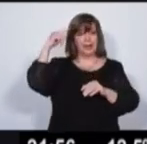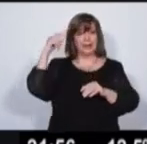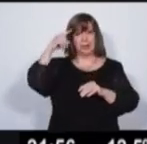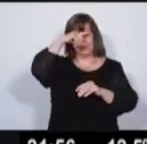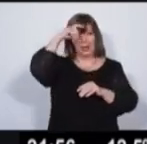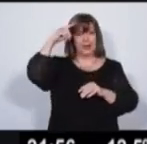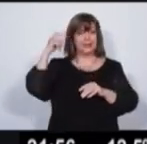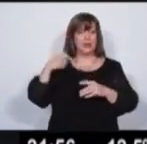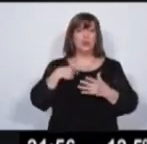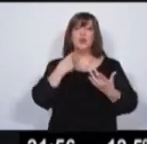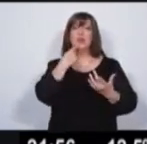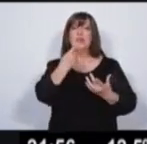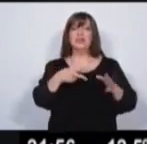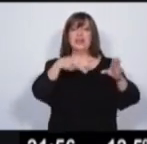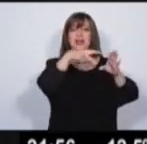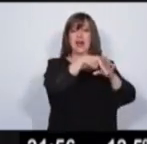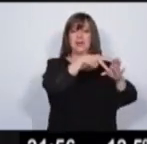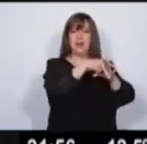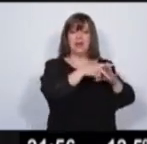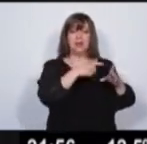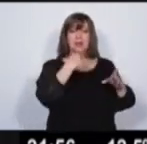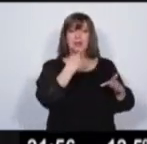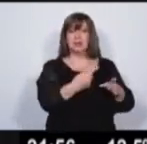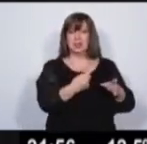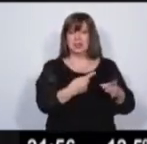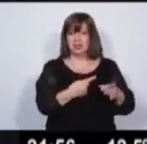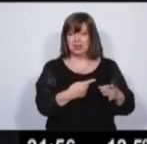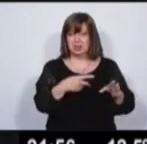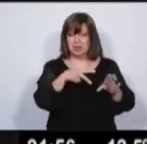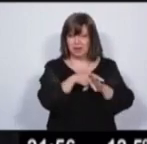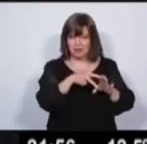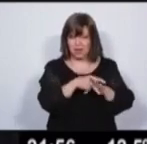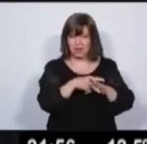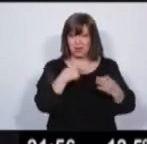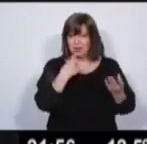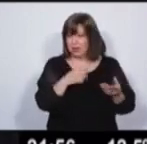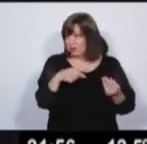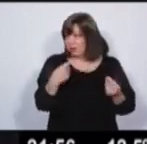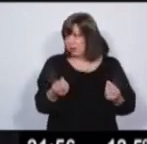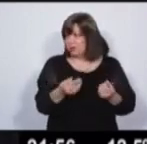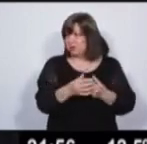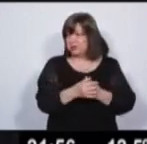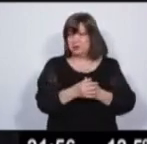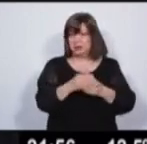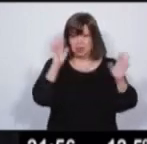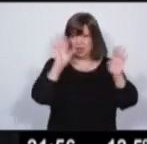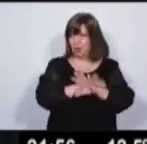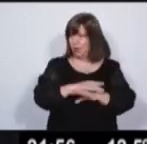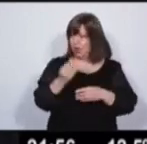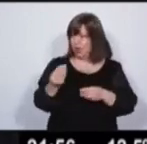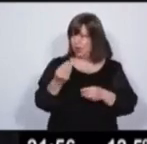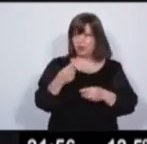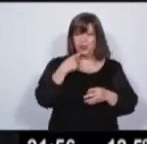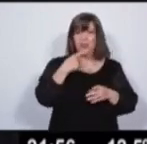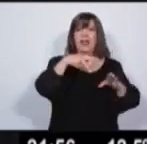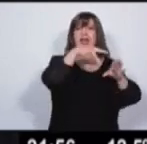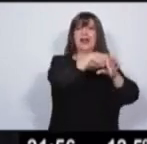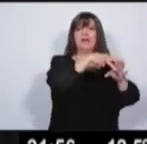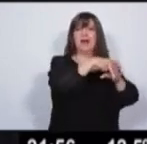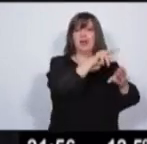hablé de un caballo que se murió no de La era de ballenas en realidad sí Usted tiene que ver confundido realmente